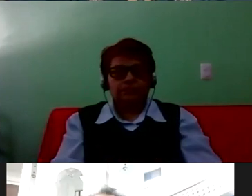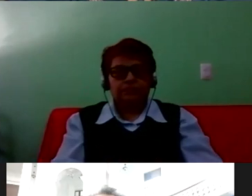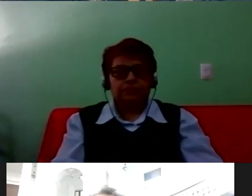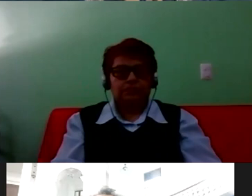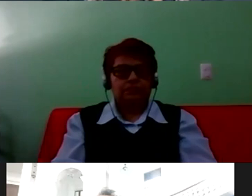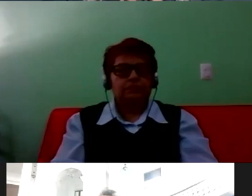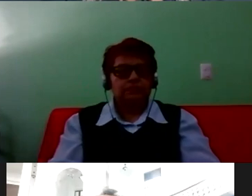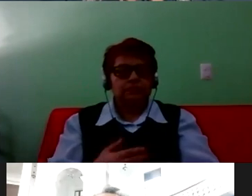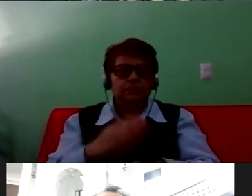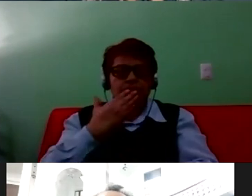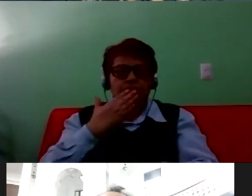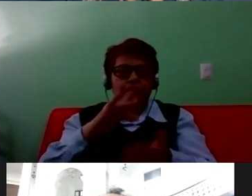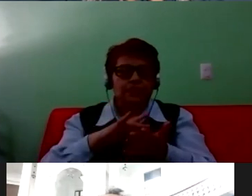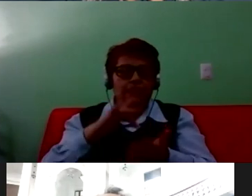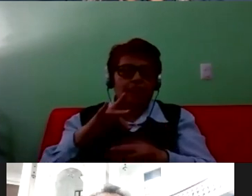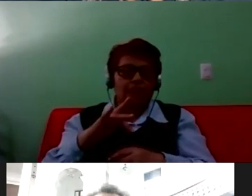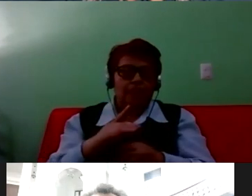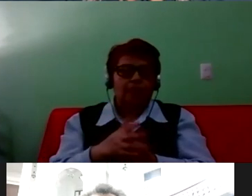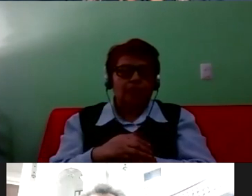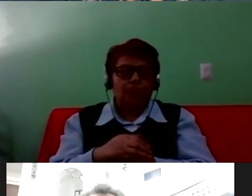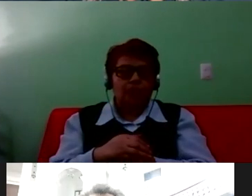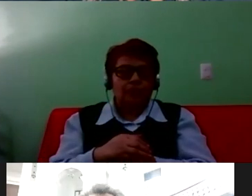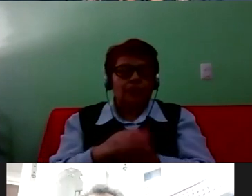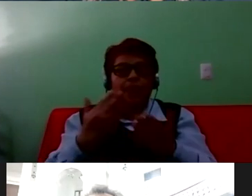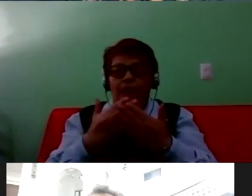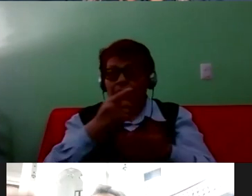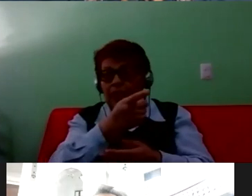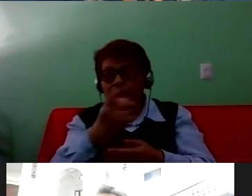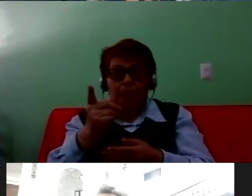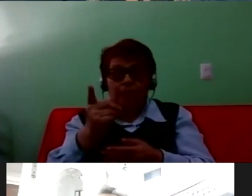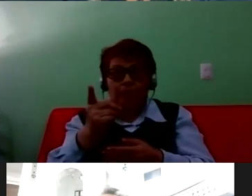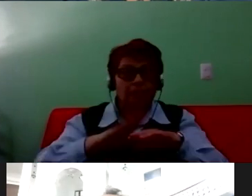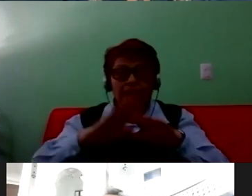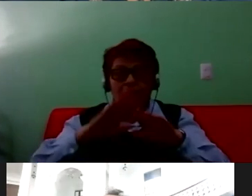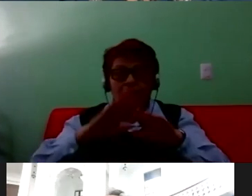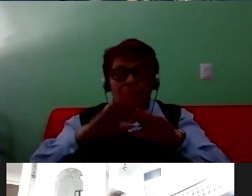Muy bien, diputado. Gracias por su comentario. ¿Alguien más?